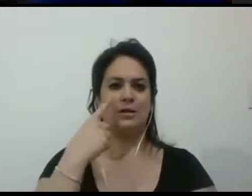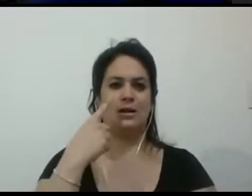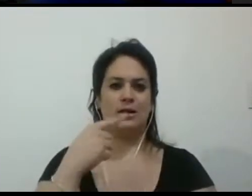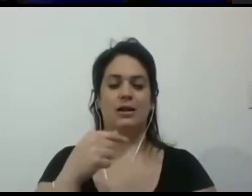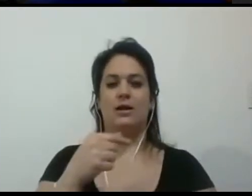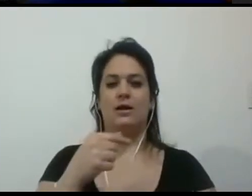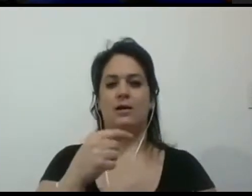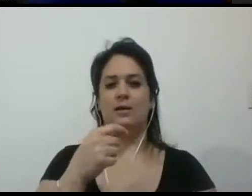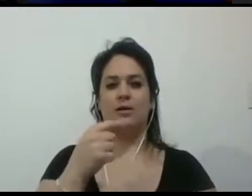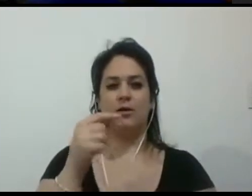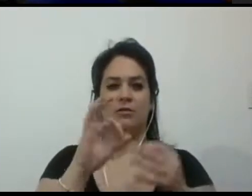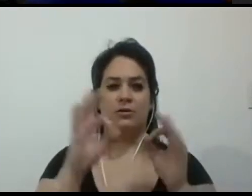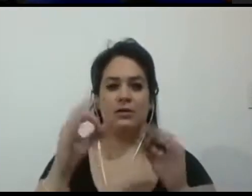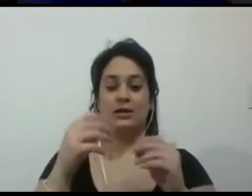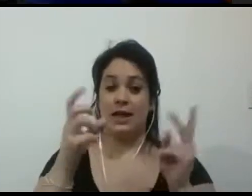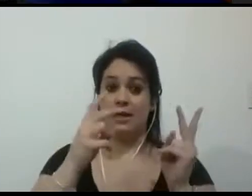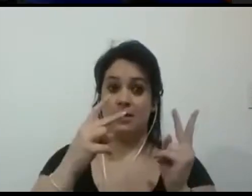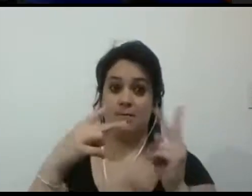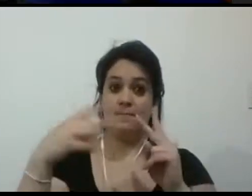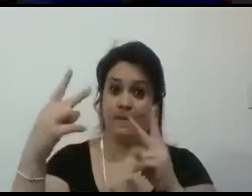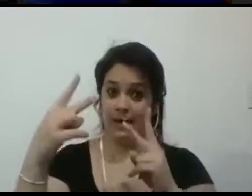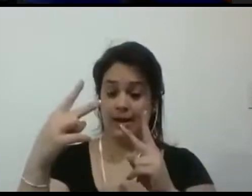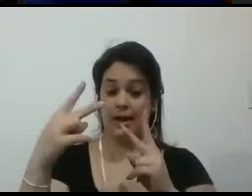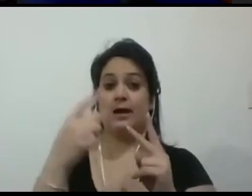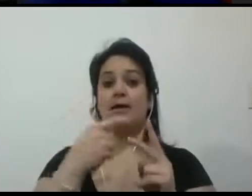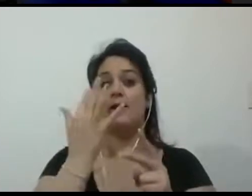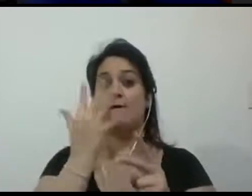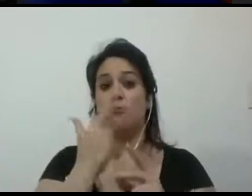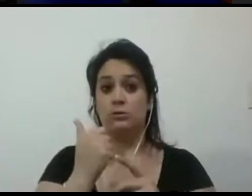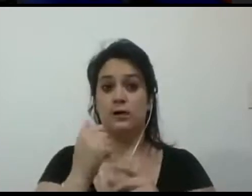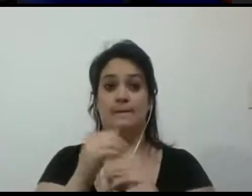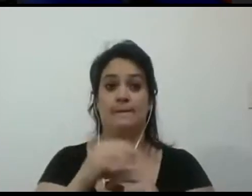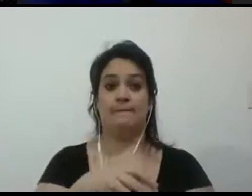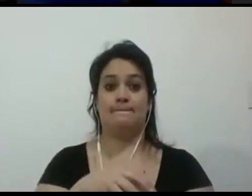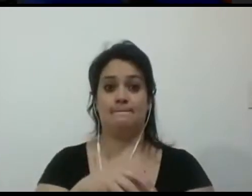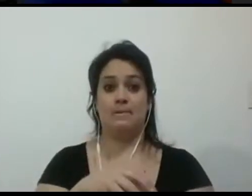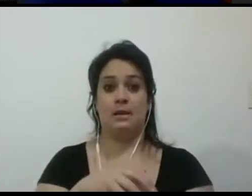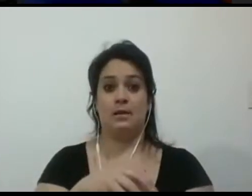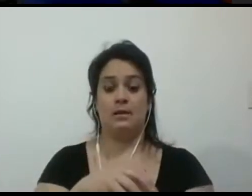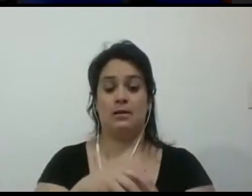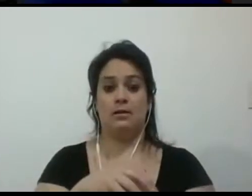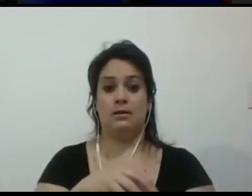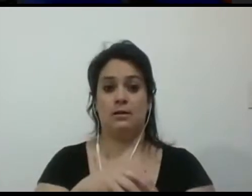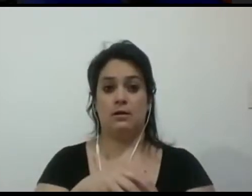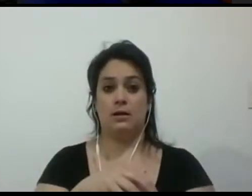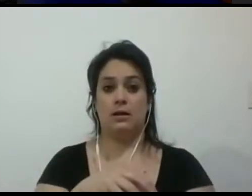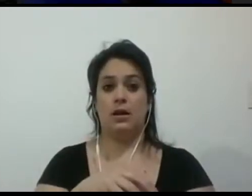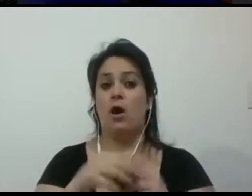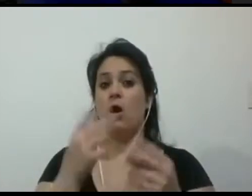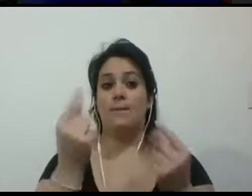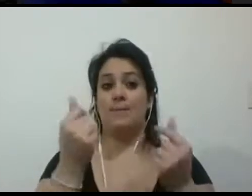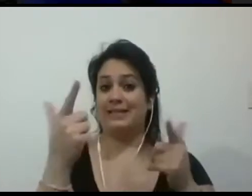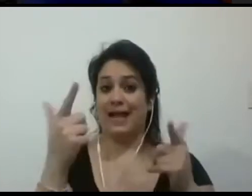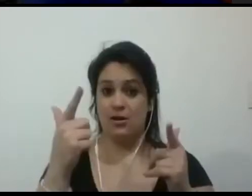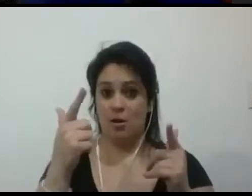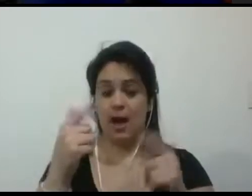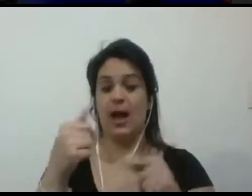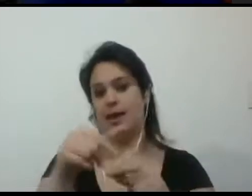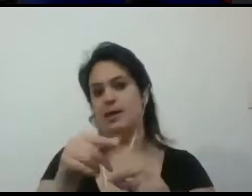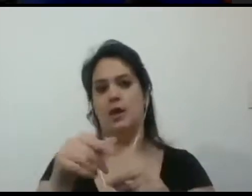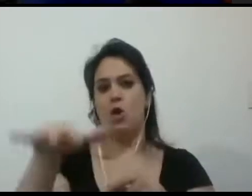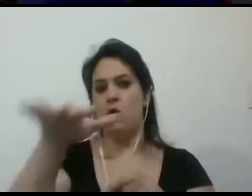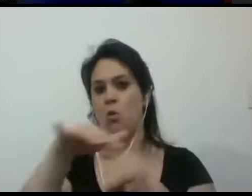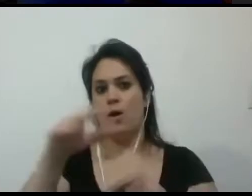quiere viajar y que viajar sin plata tiene que saber cocinar porque en cualquier lugar del mundo el